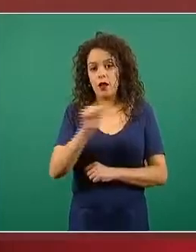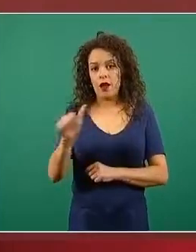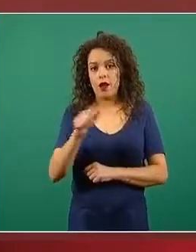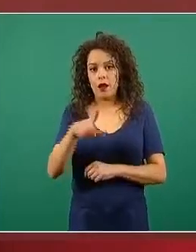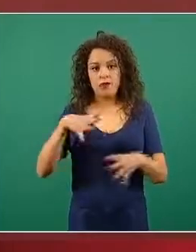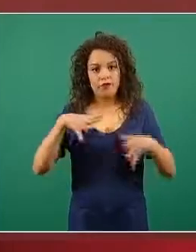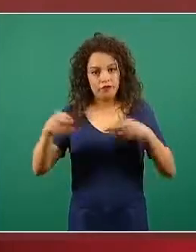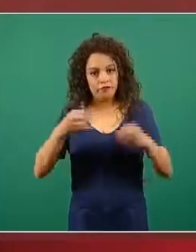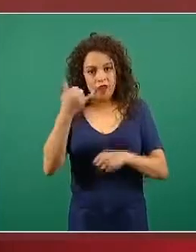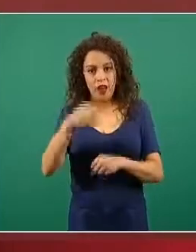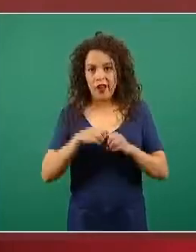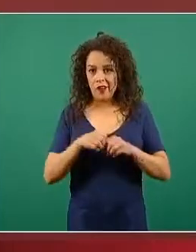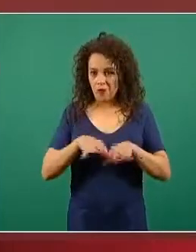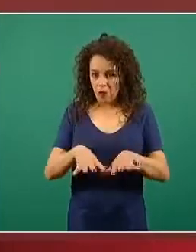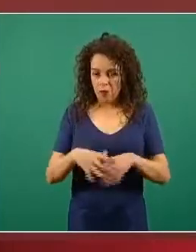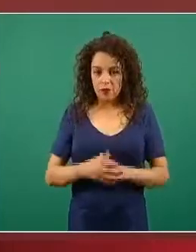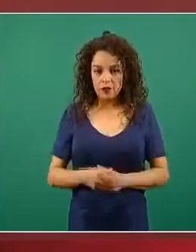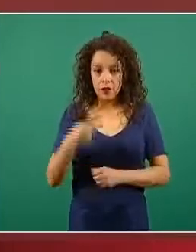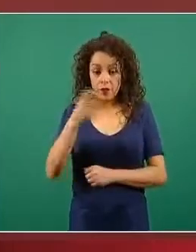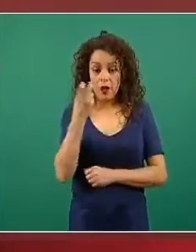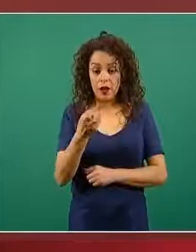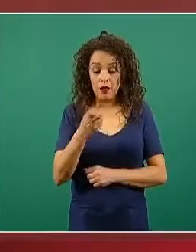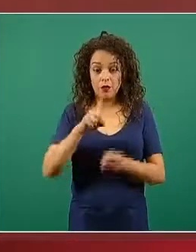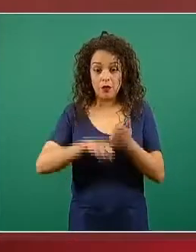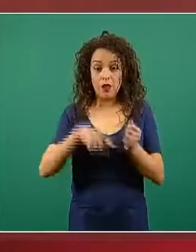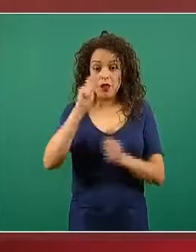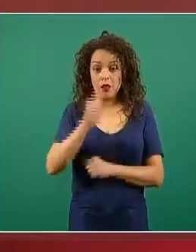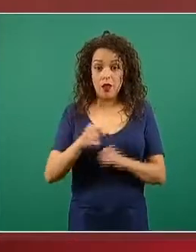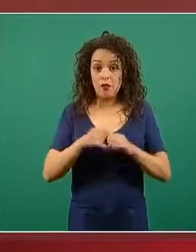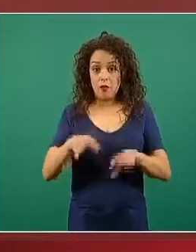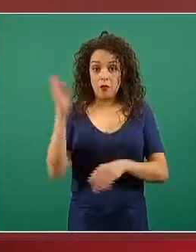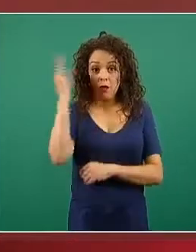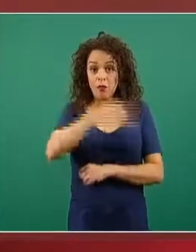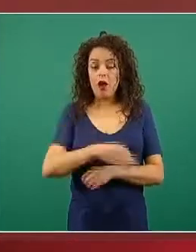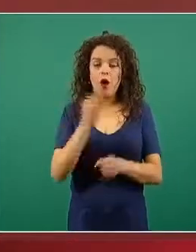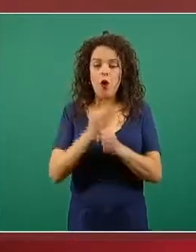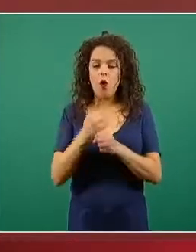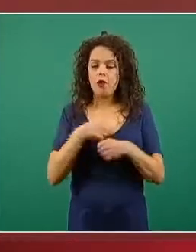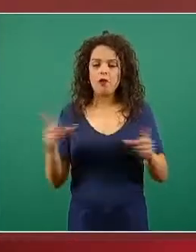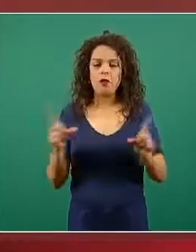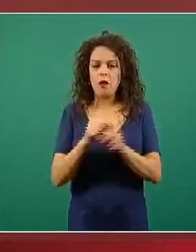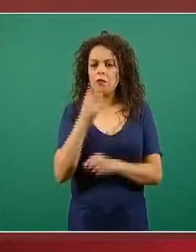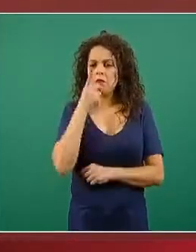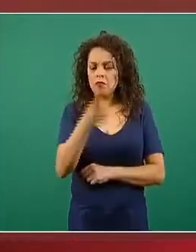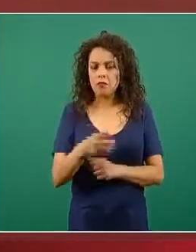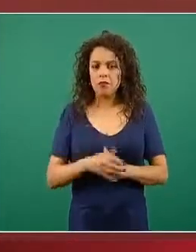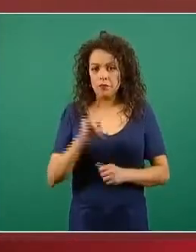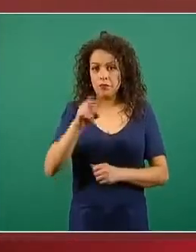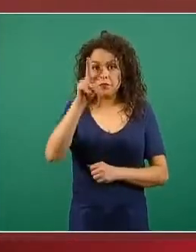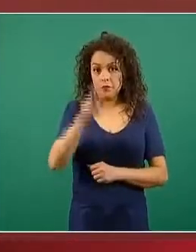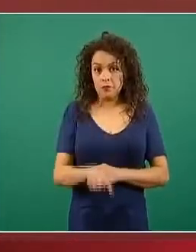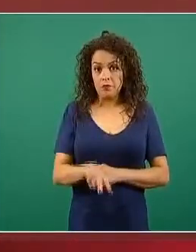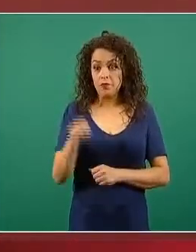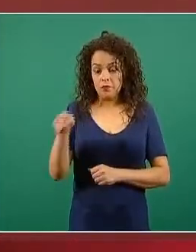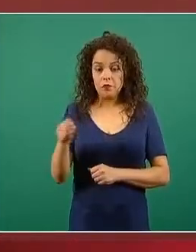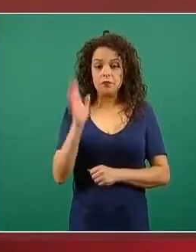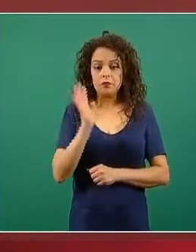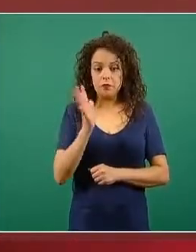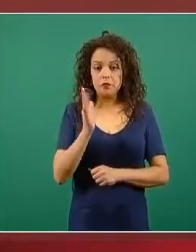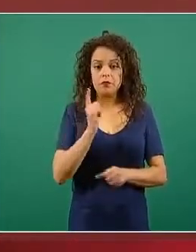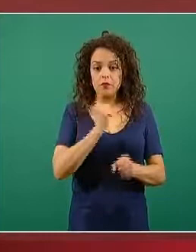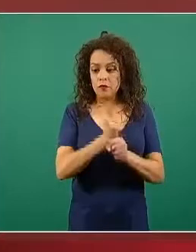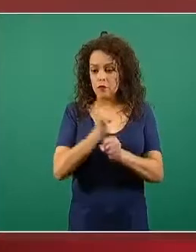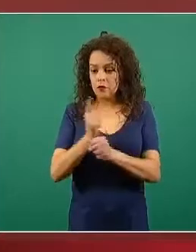de información. Este fenómeno de infodemia, solo baste decir por ahora que efectivamente ha sido identificado por